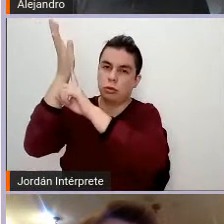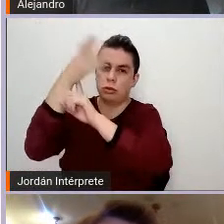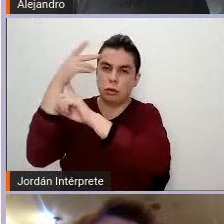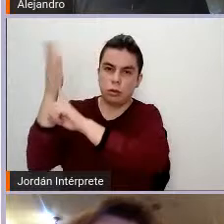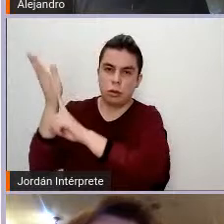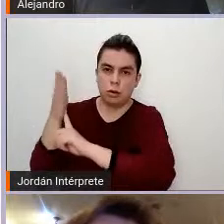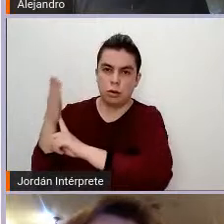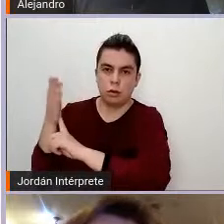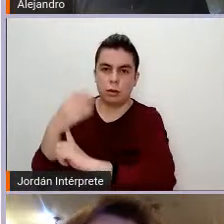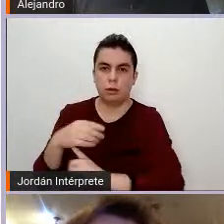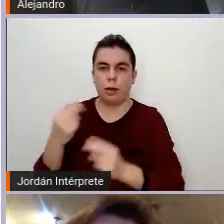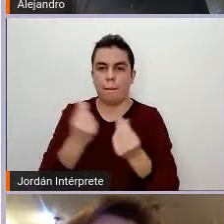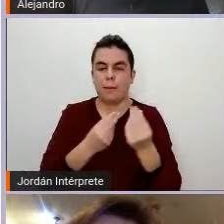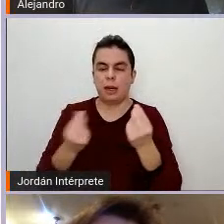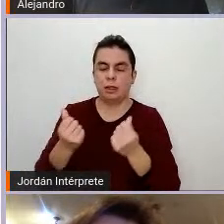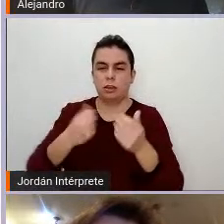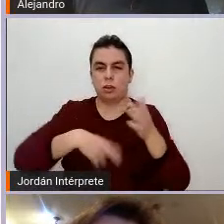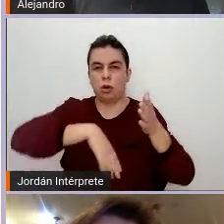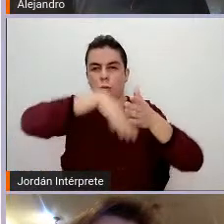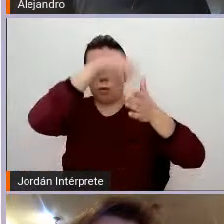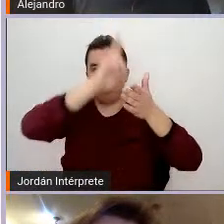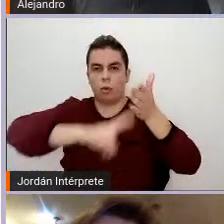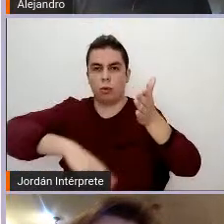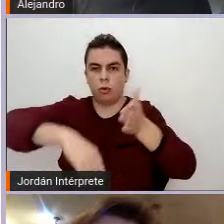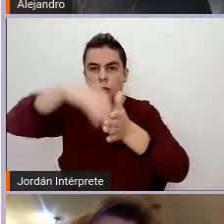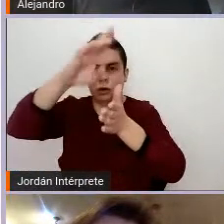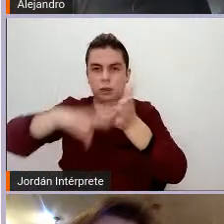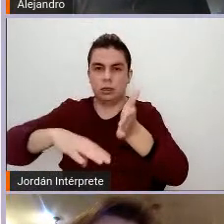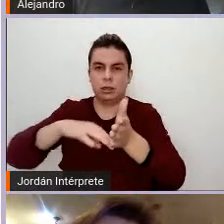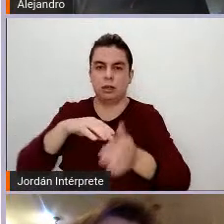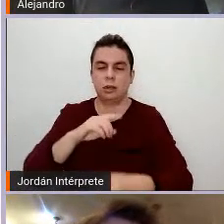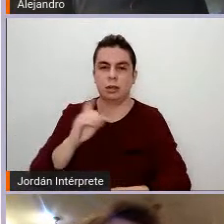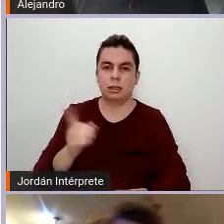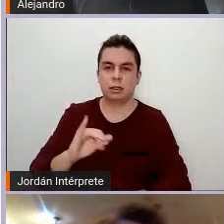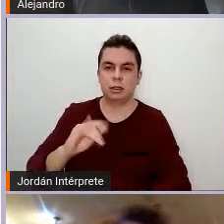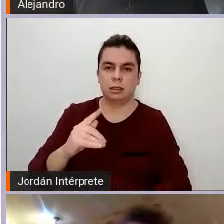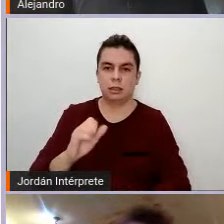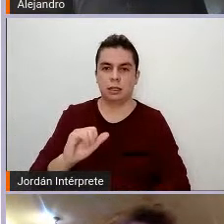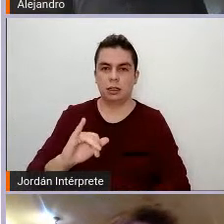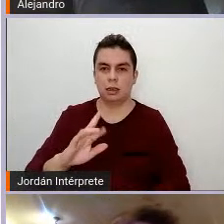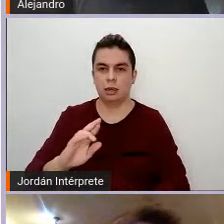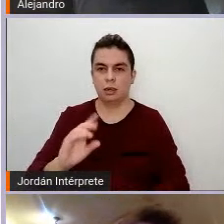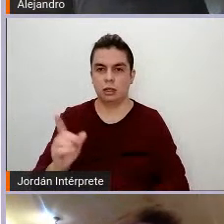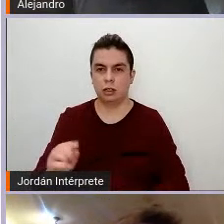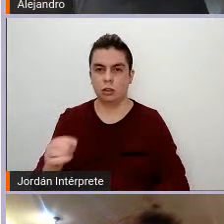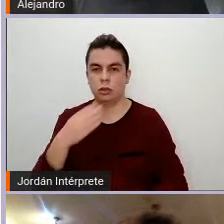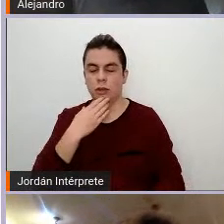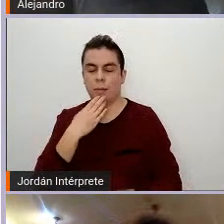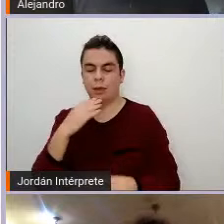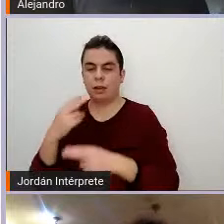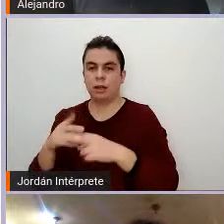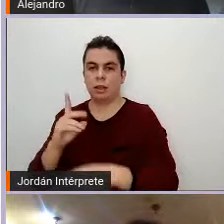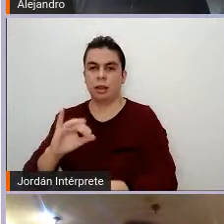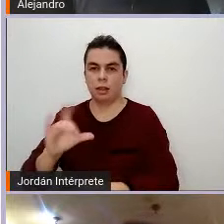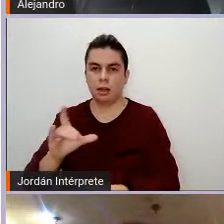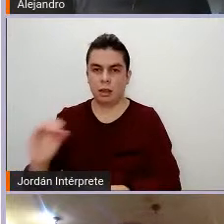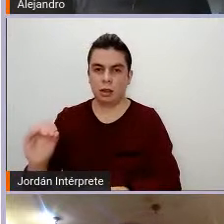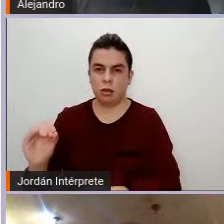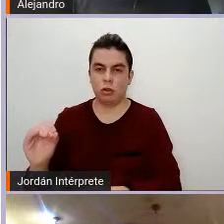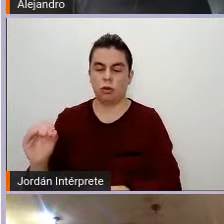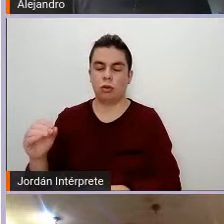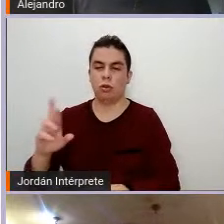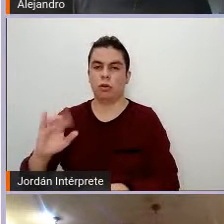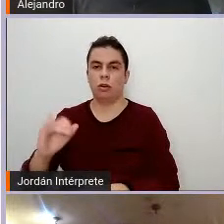creaciones muralistas como las de David Alfaro Siqueiros y Diego Rivera. De hecho, hay una similitud